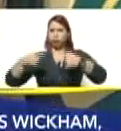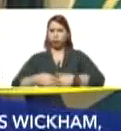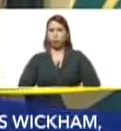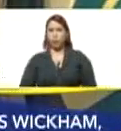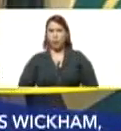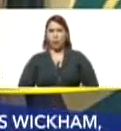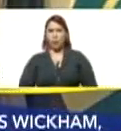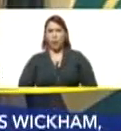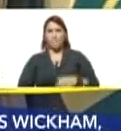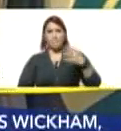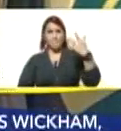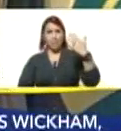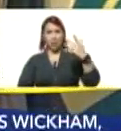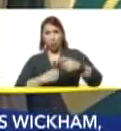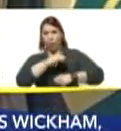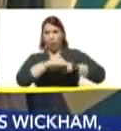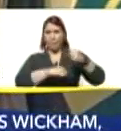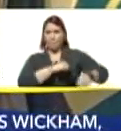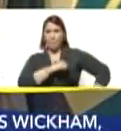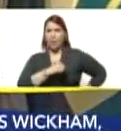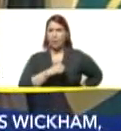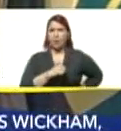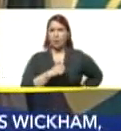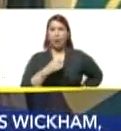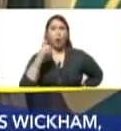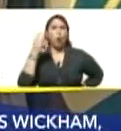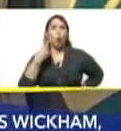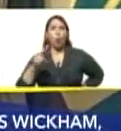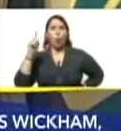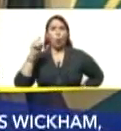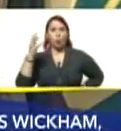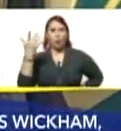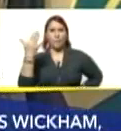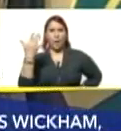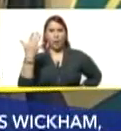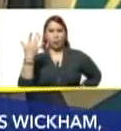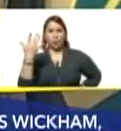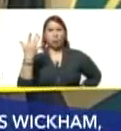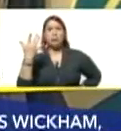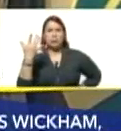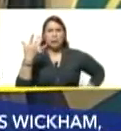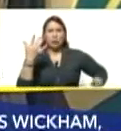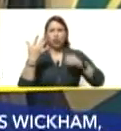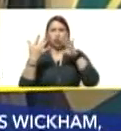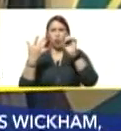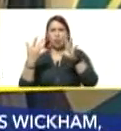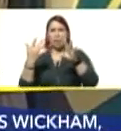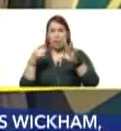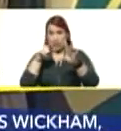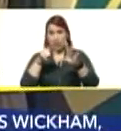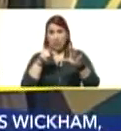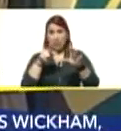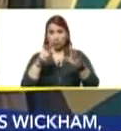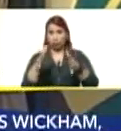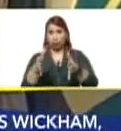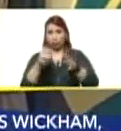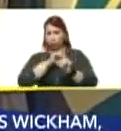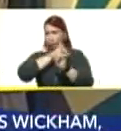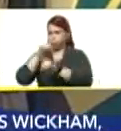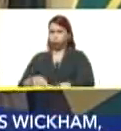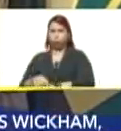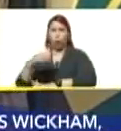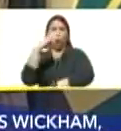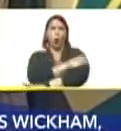amarrada y otra lesionada, y así le había ganado a la oligarquía venezolana, al